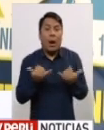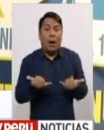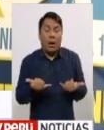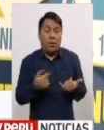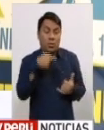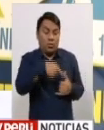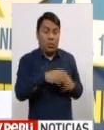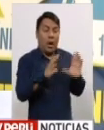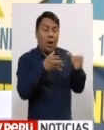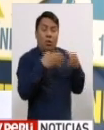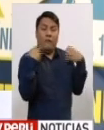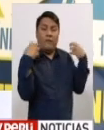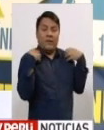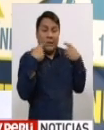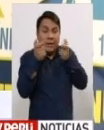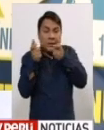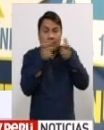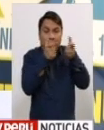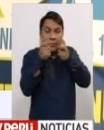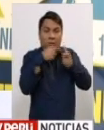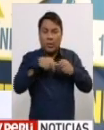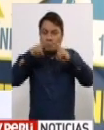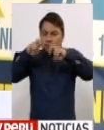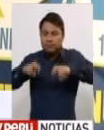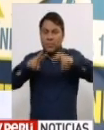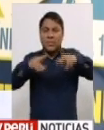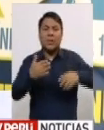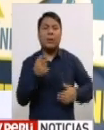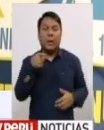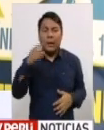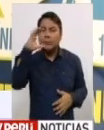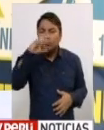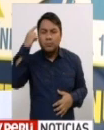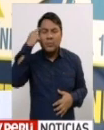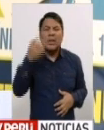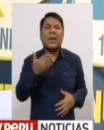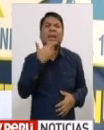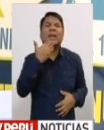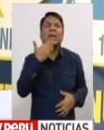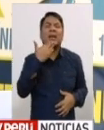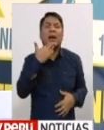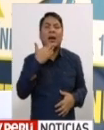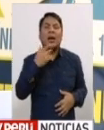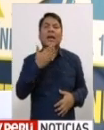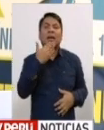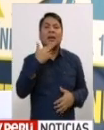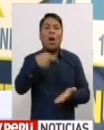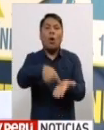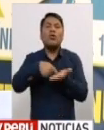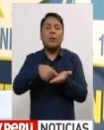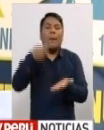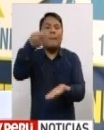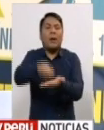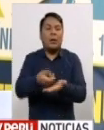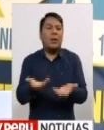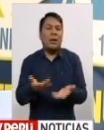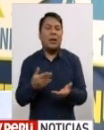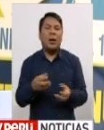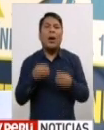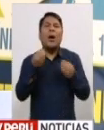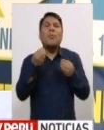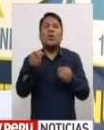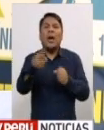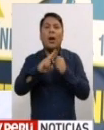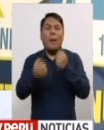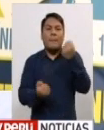va a averiguar quiénes y en qué momento se ordenó eso, por qué lo hicieron, qué razón puede